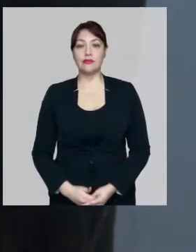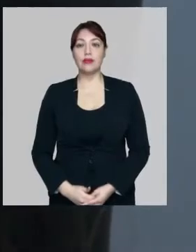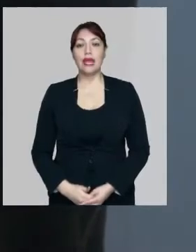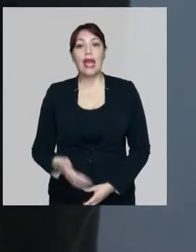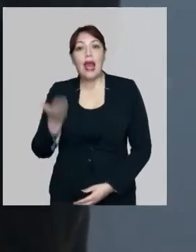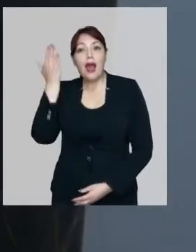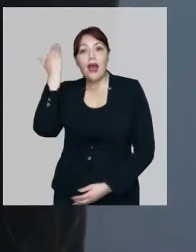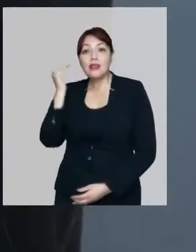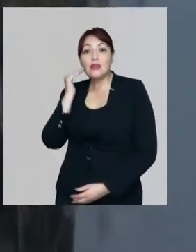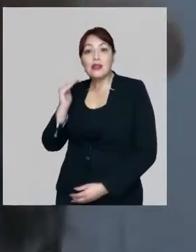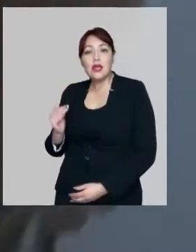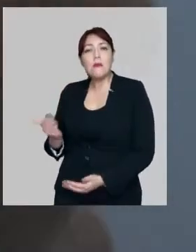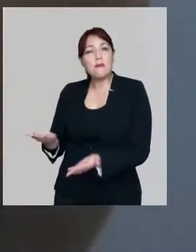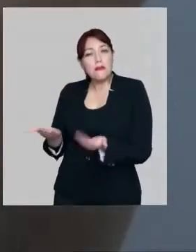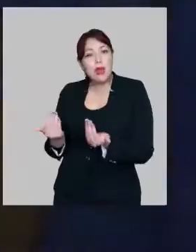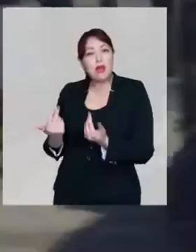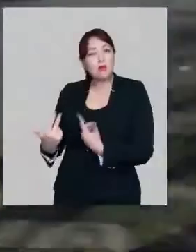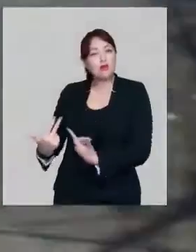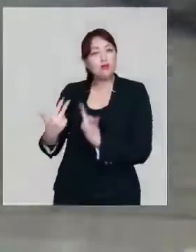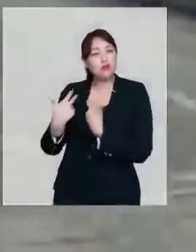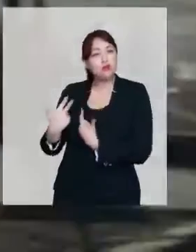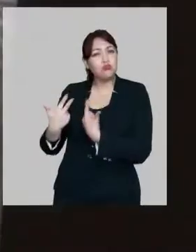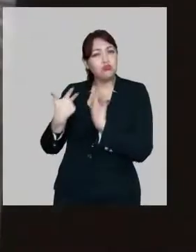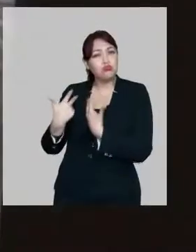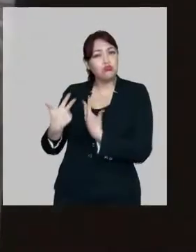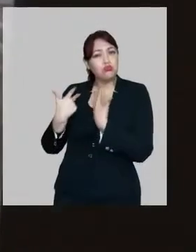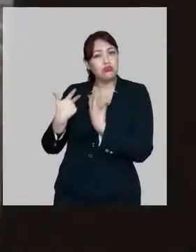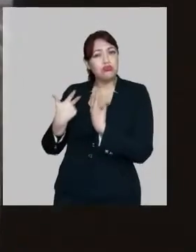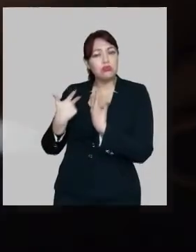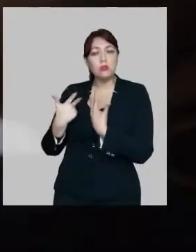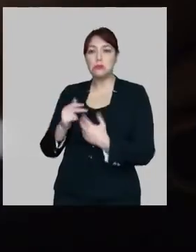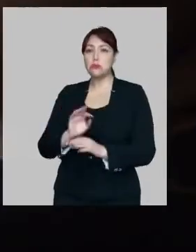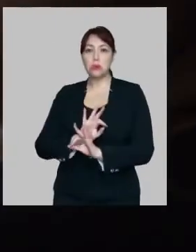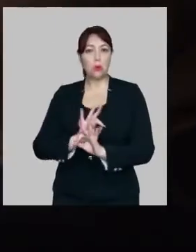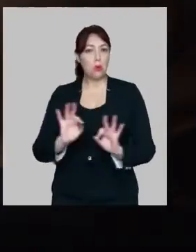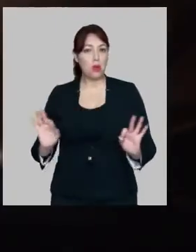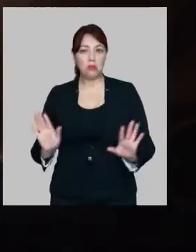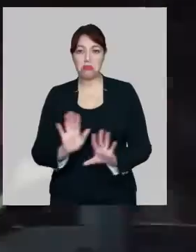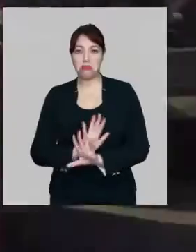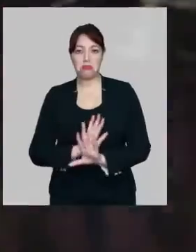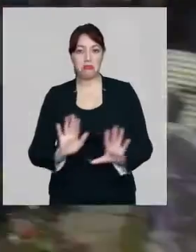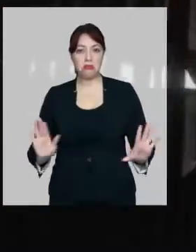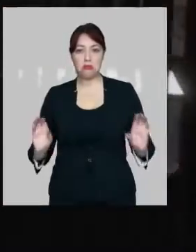Pasé mi infancia esperando el bullying. Pero nunca pasó.